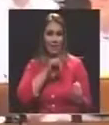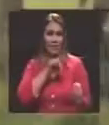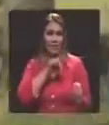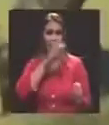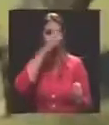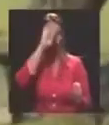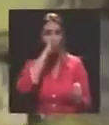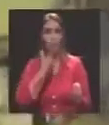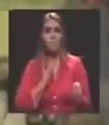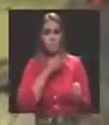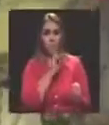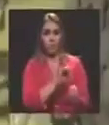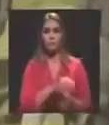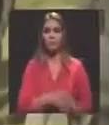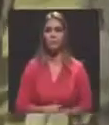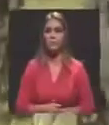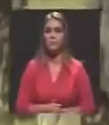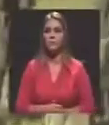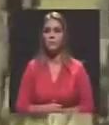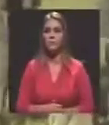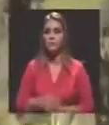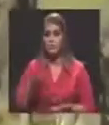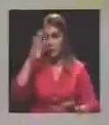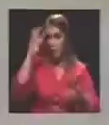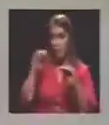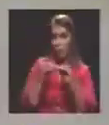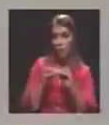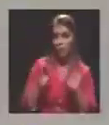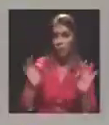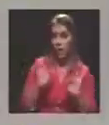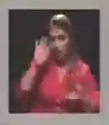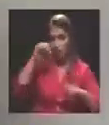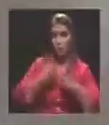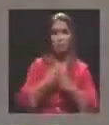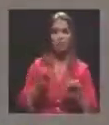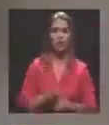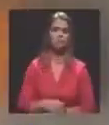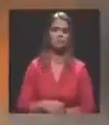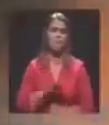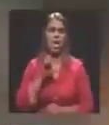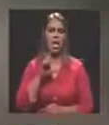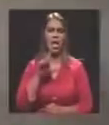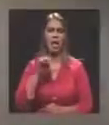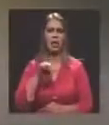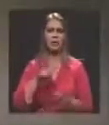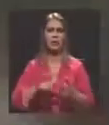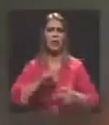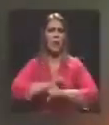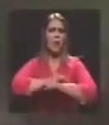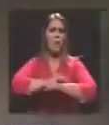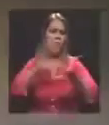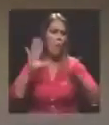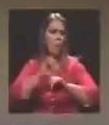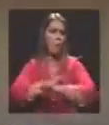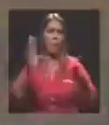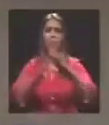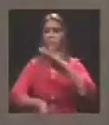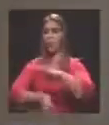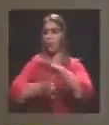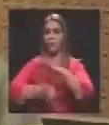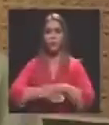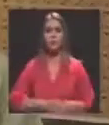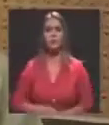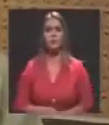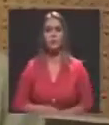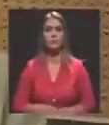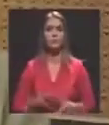Cuba, si no hay un cese bilateral al fuego, esa guerrilla seguirá explotando bombas en Colombia.